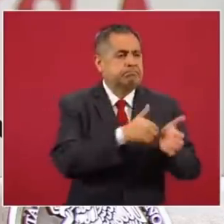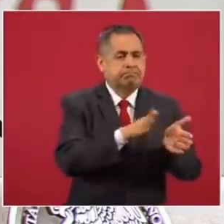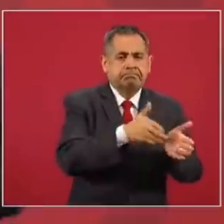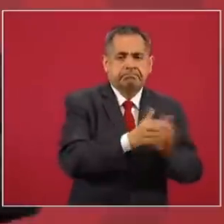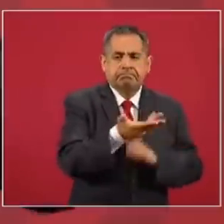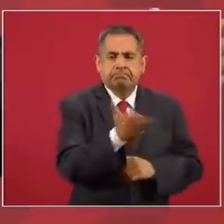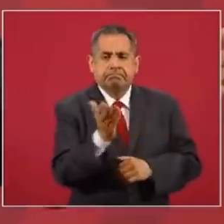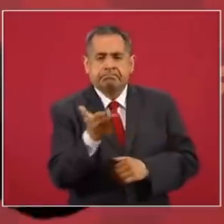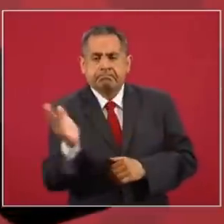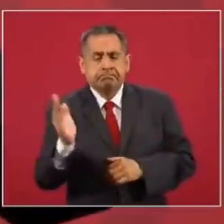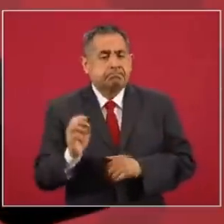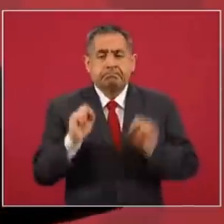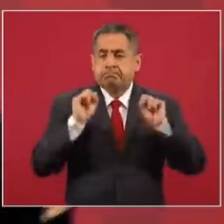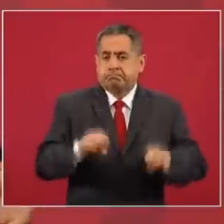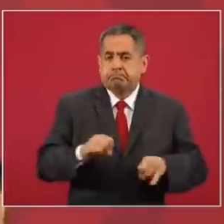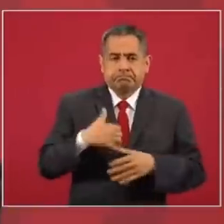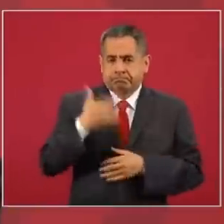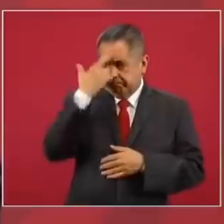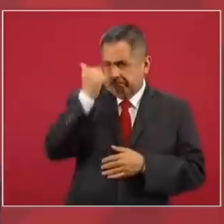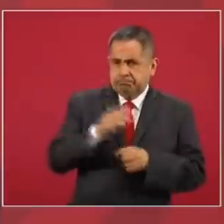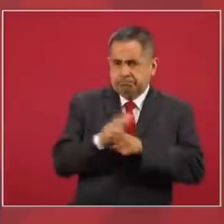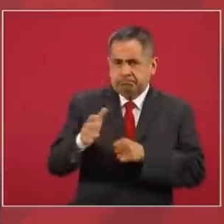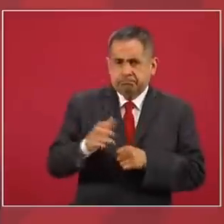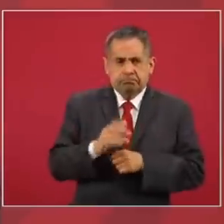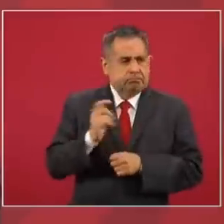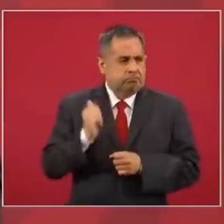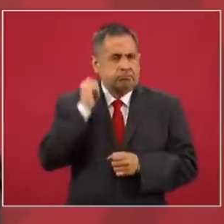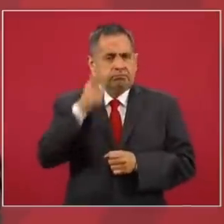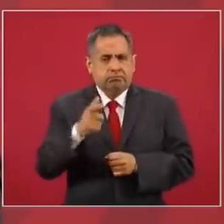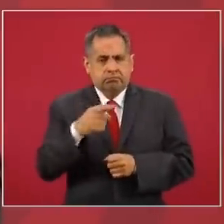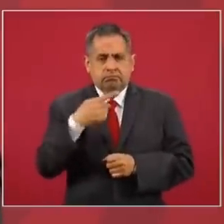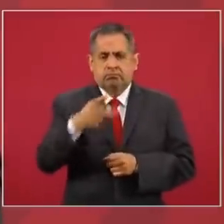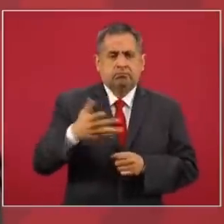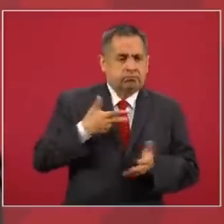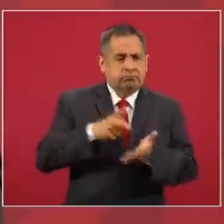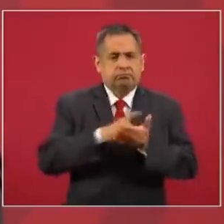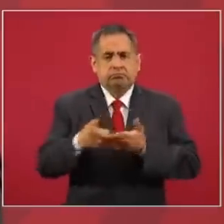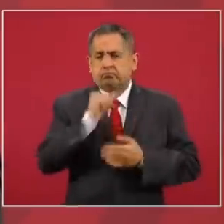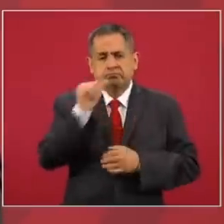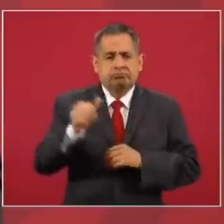despidiendo sin reconocerles ningún derecho,